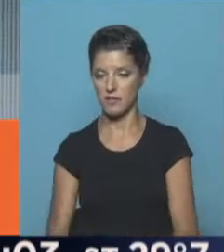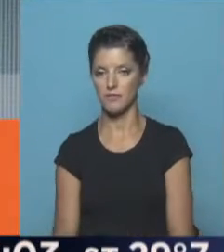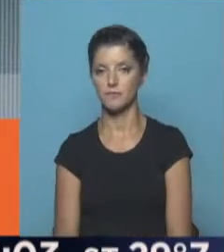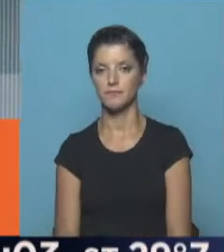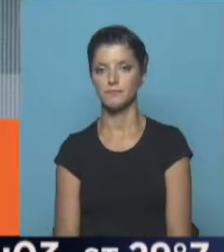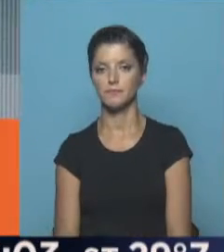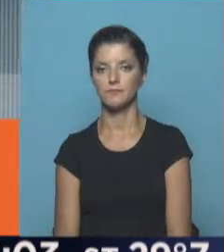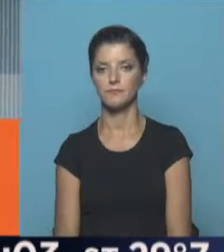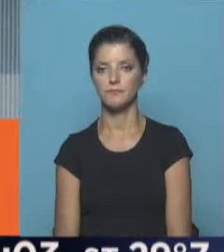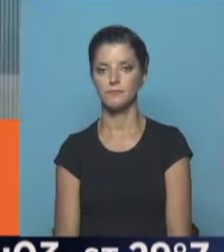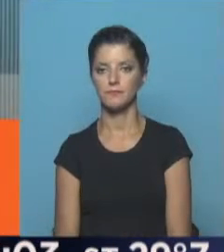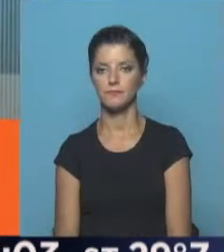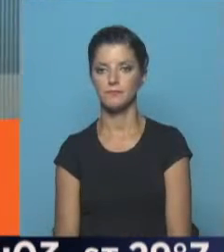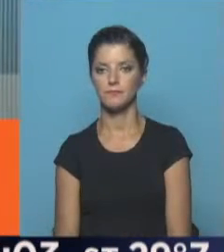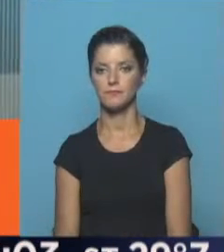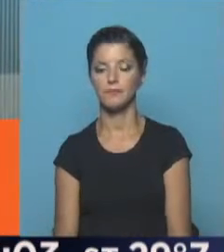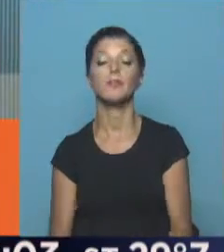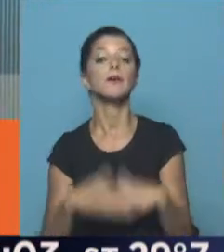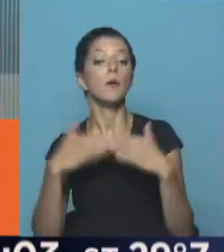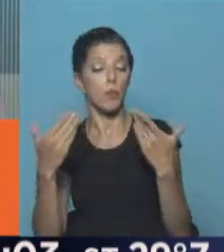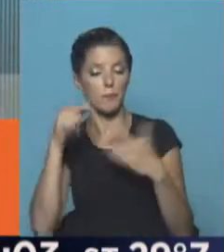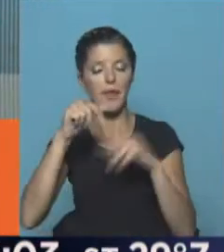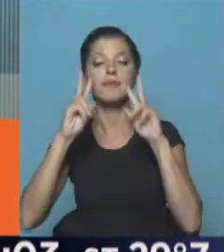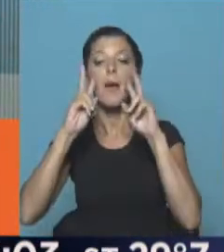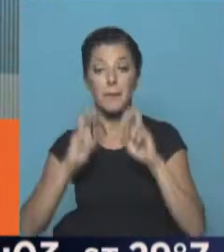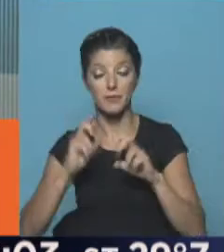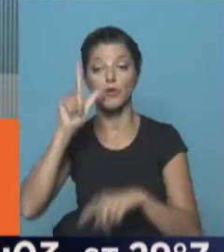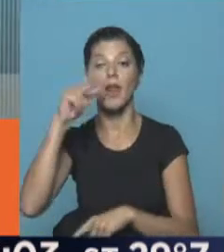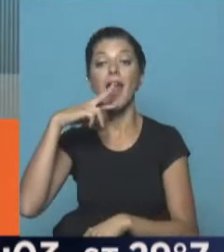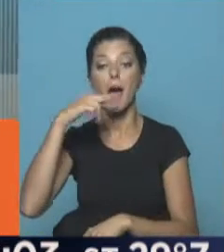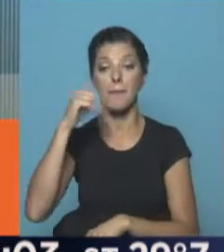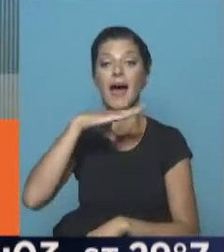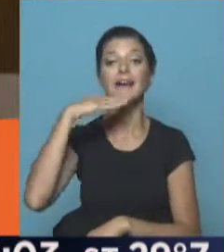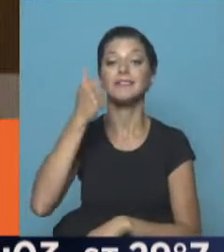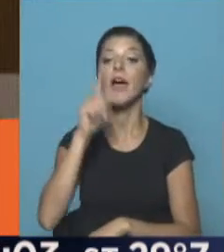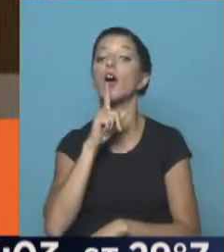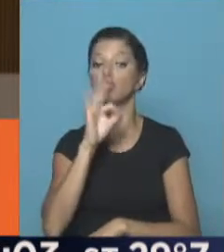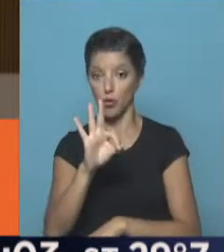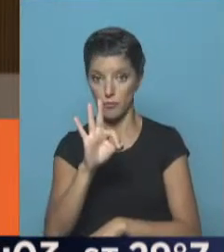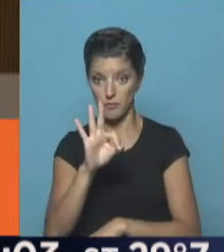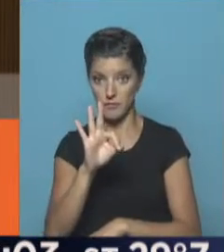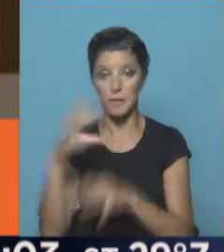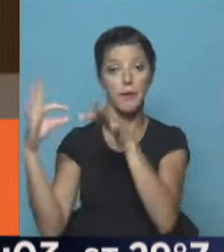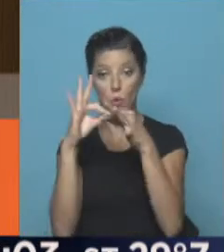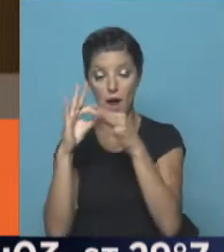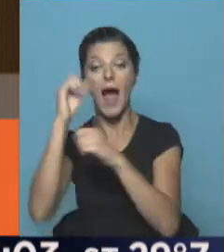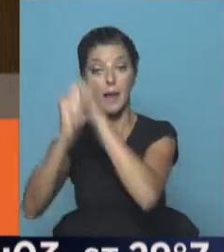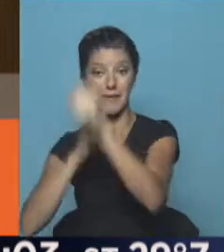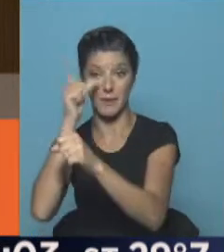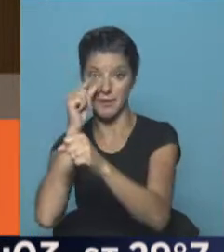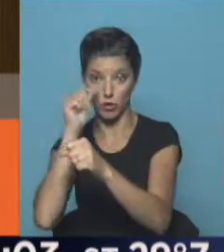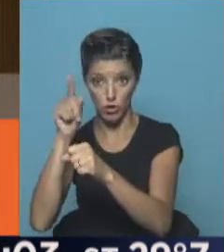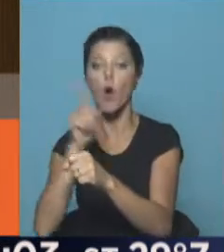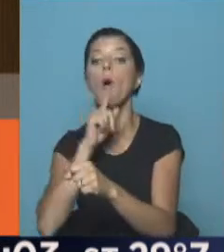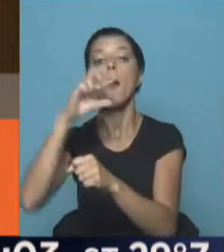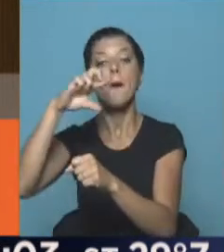bueno es un caso el de la barato esta investigación relación a la empresa petrobras que hay que recordarlo es